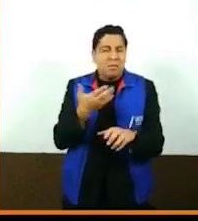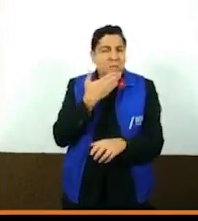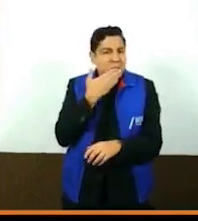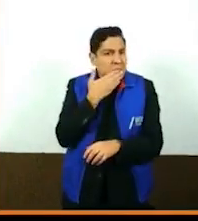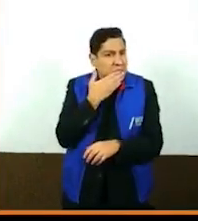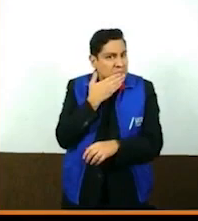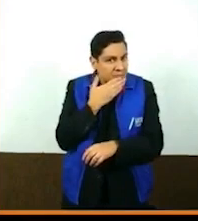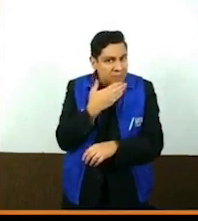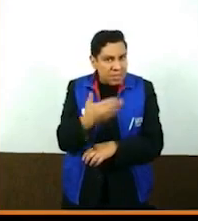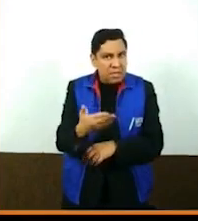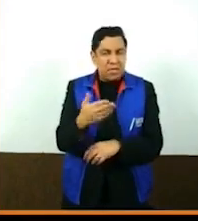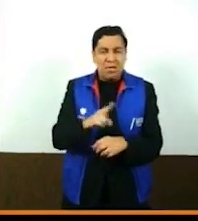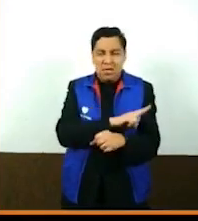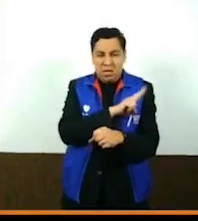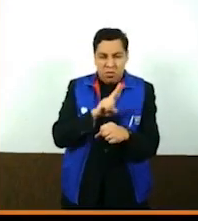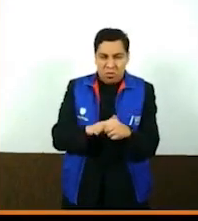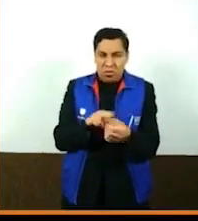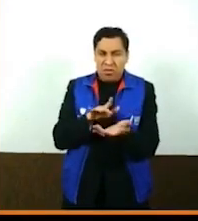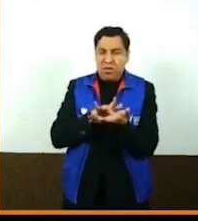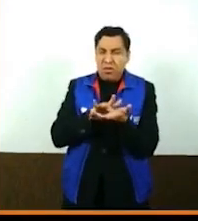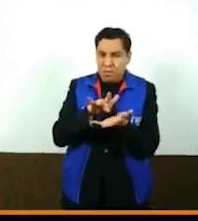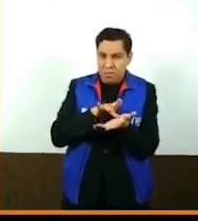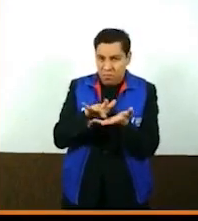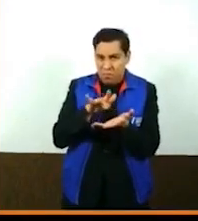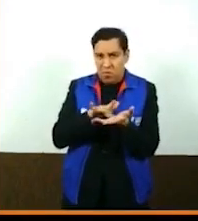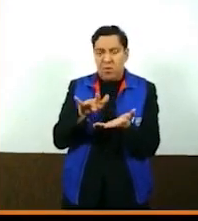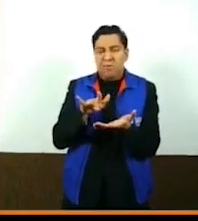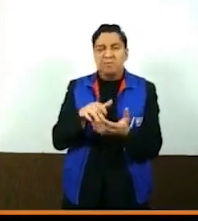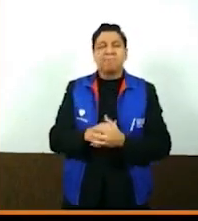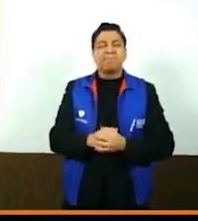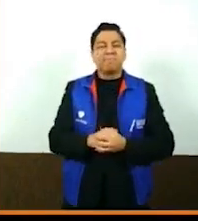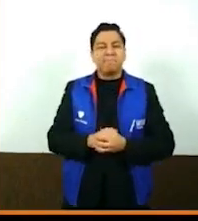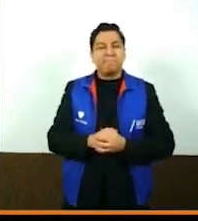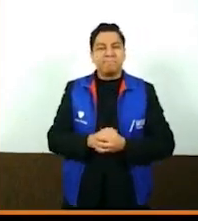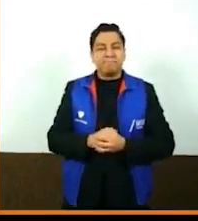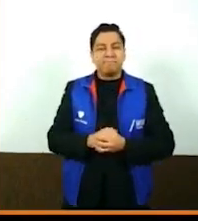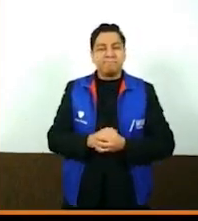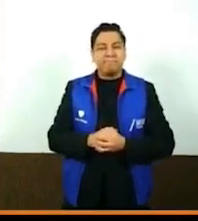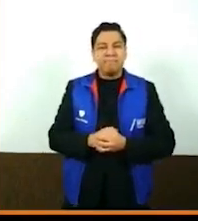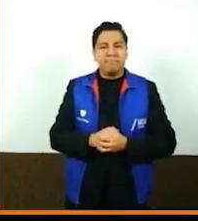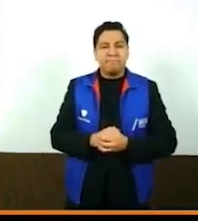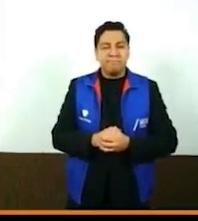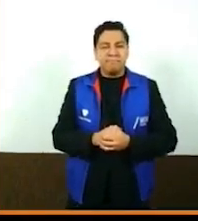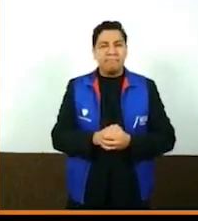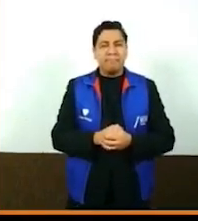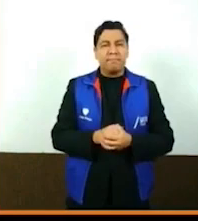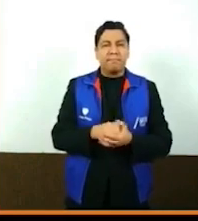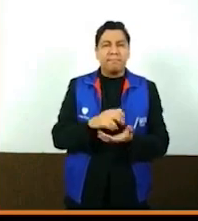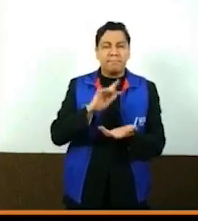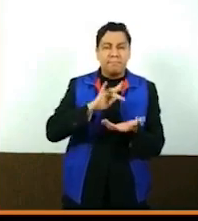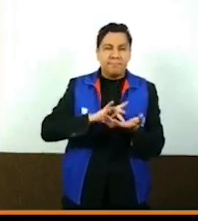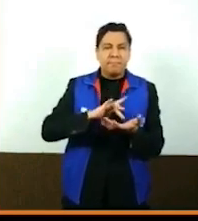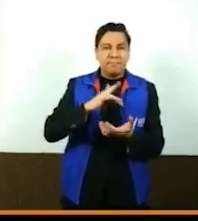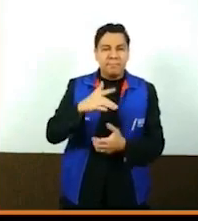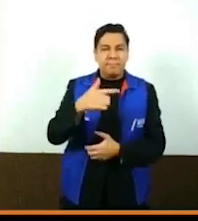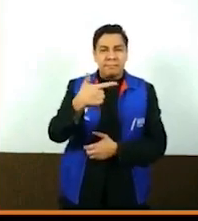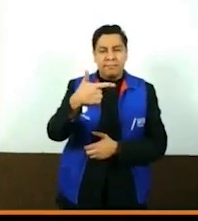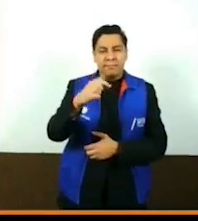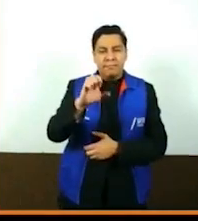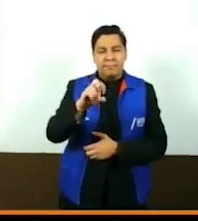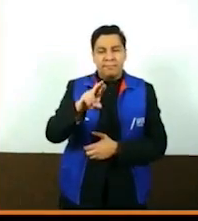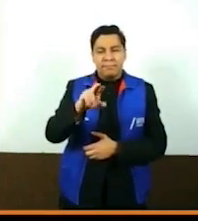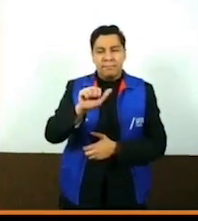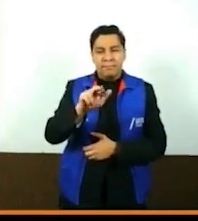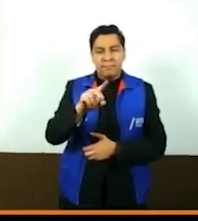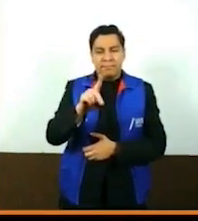y vamos a seguir trabajando por ello en el largo plazo. Muchas gracias, Gerardo. Interesante todos los